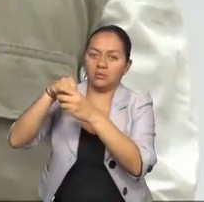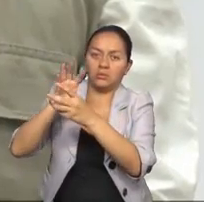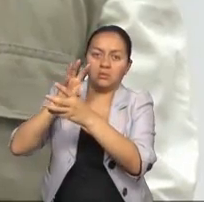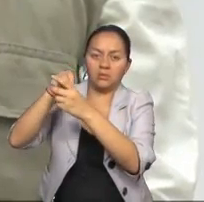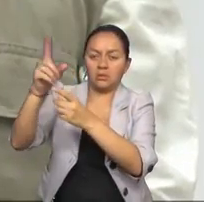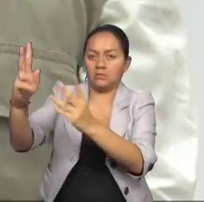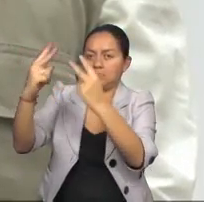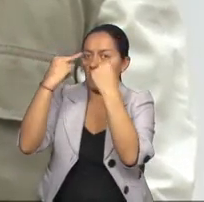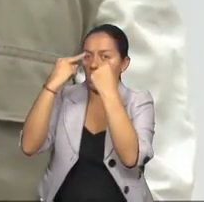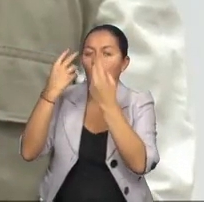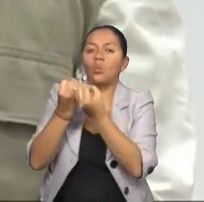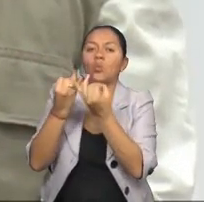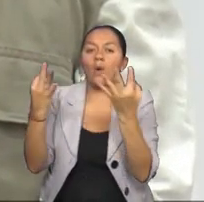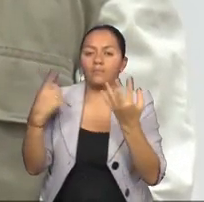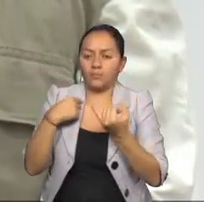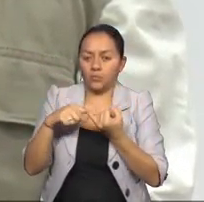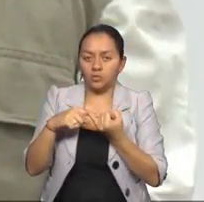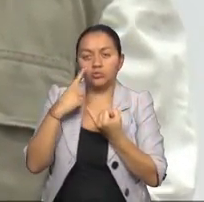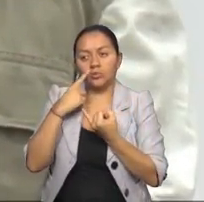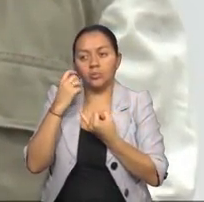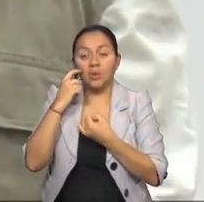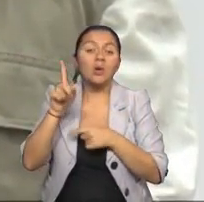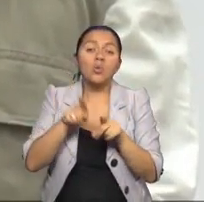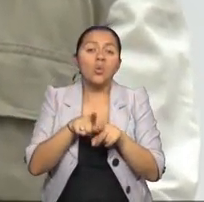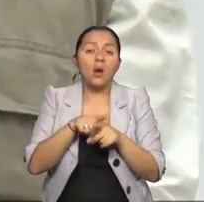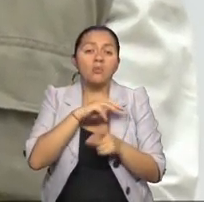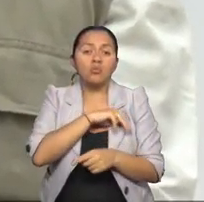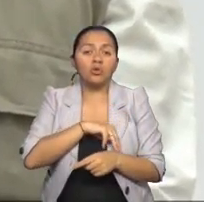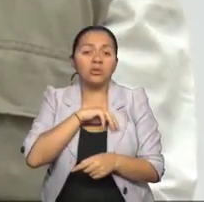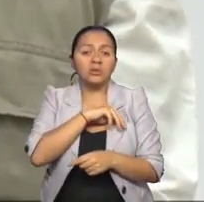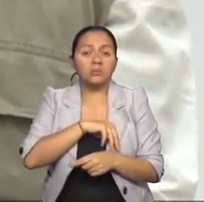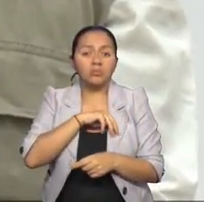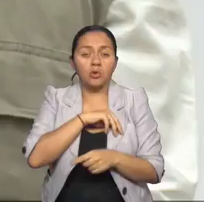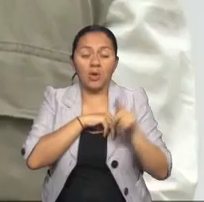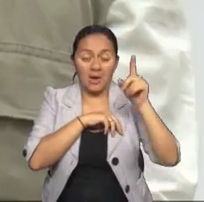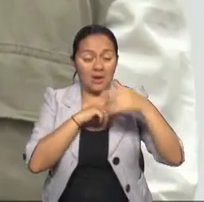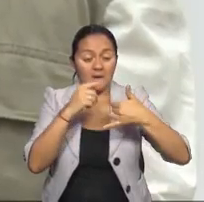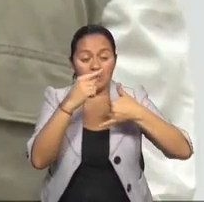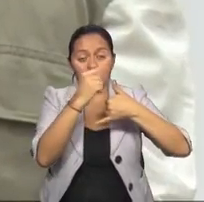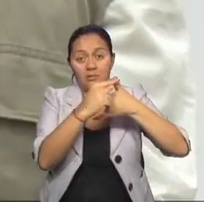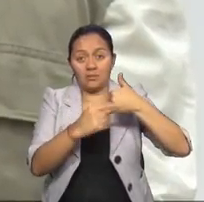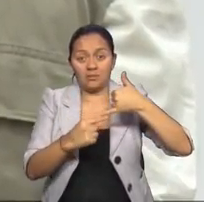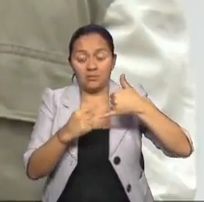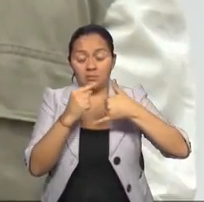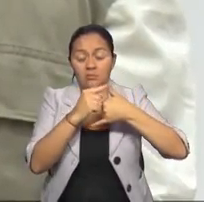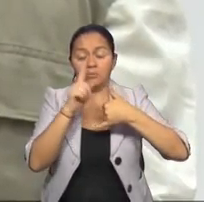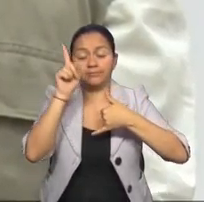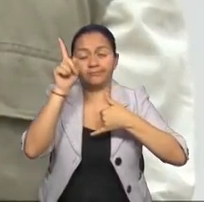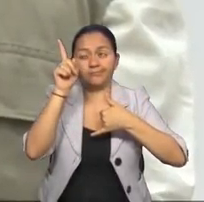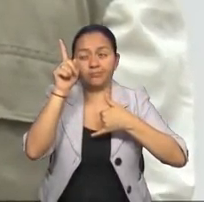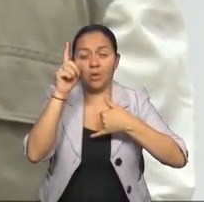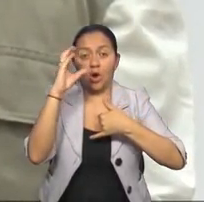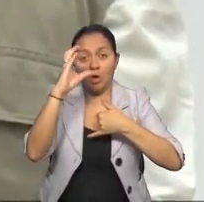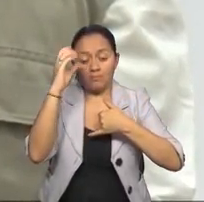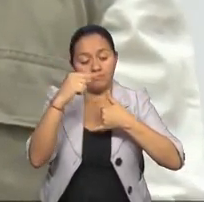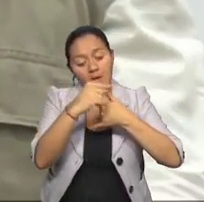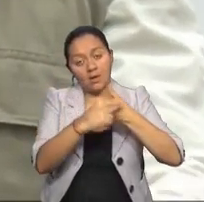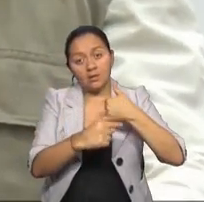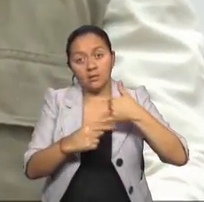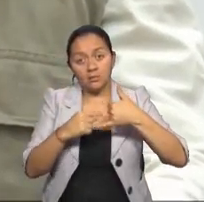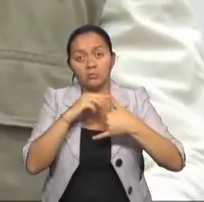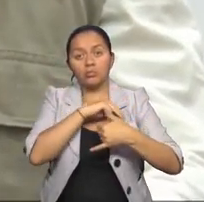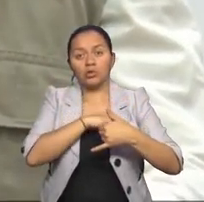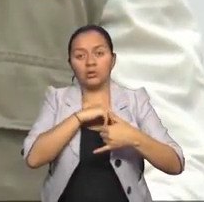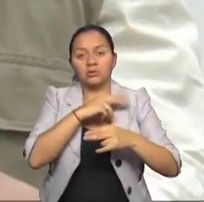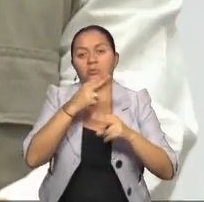tal vez aquí definen como cantones o provincias sino también un trabajo con la comunidad ya la comunidad le decimos